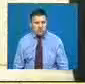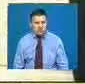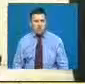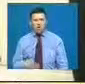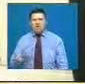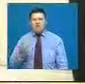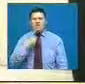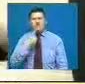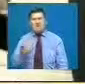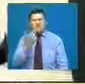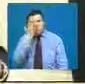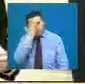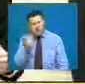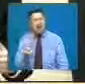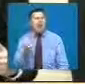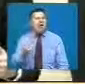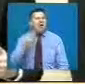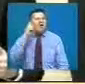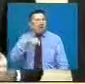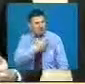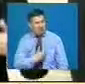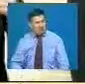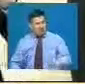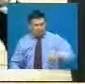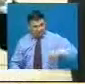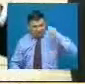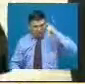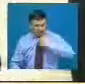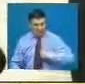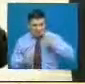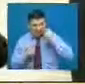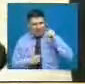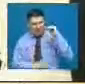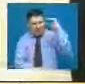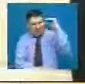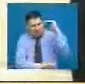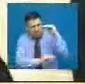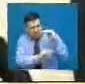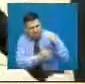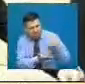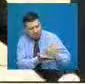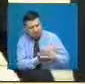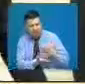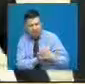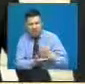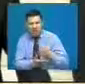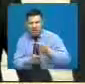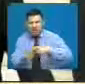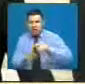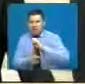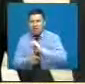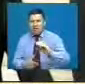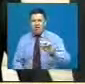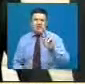puede afirmarse que este gobierno, que este año redujo esa repartición de utilidades